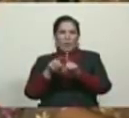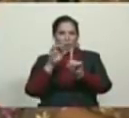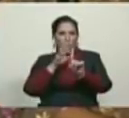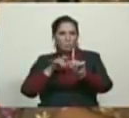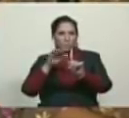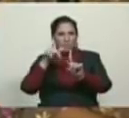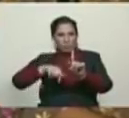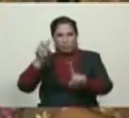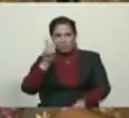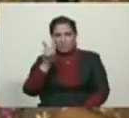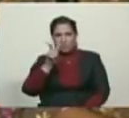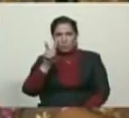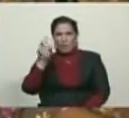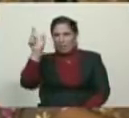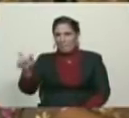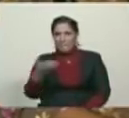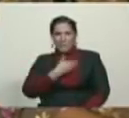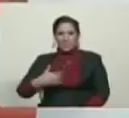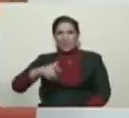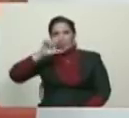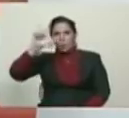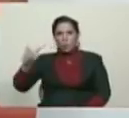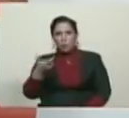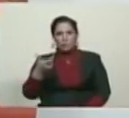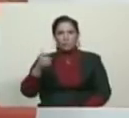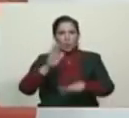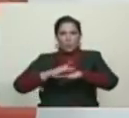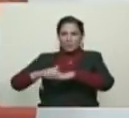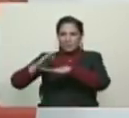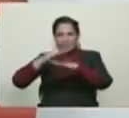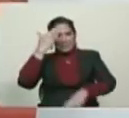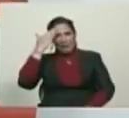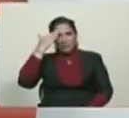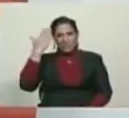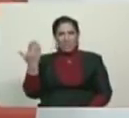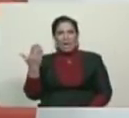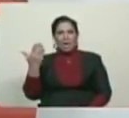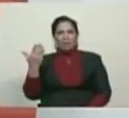Venezuela. Que sabían todo lo que iba a ocurrir y tenían los periodistas allí.